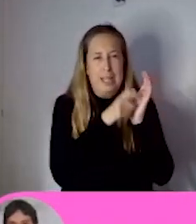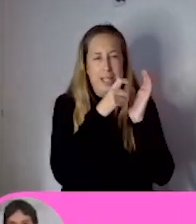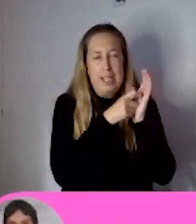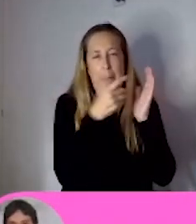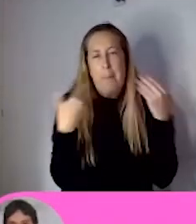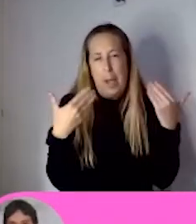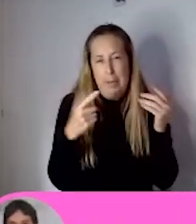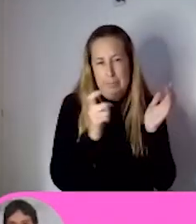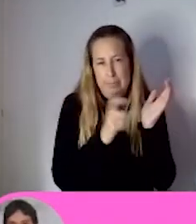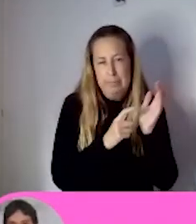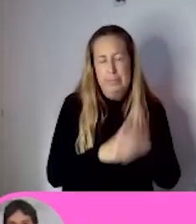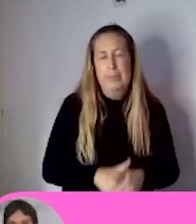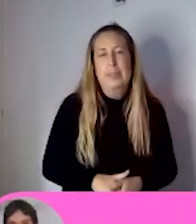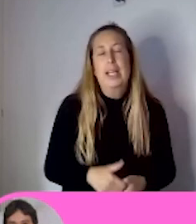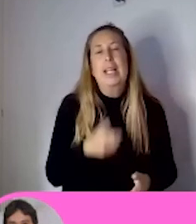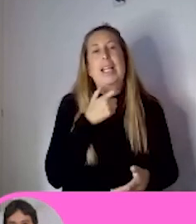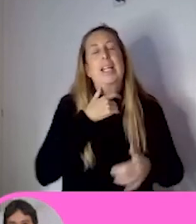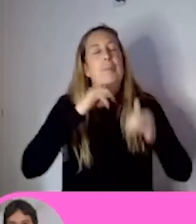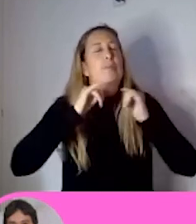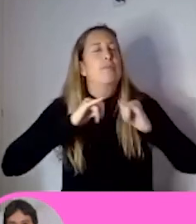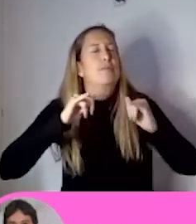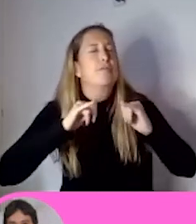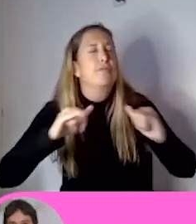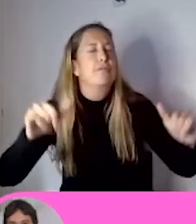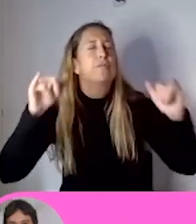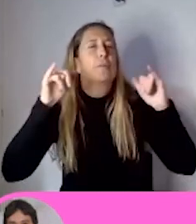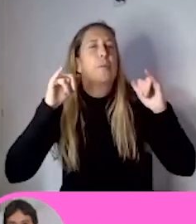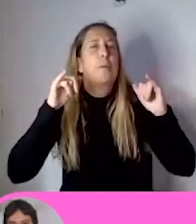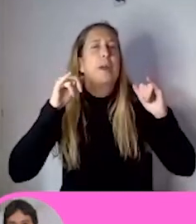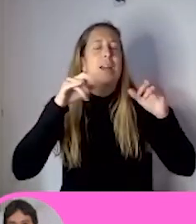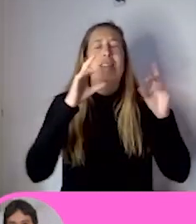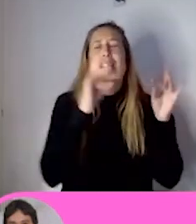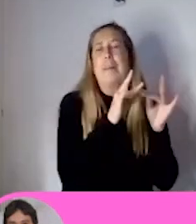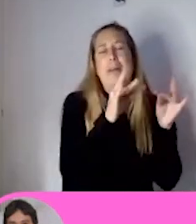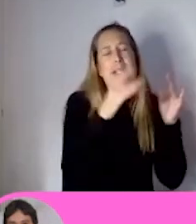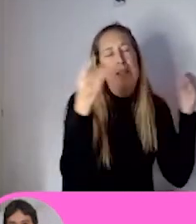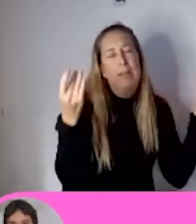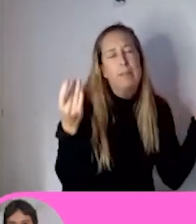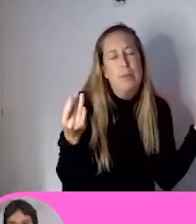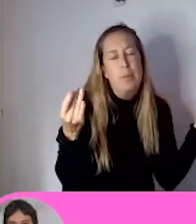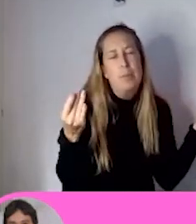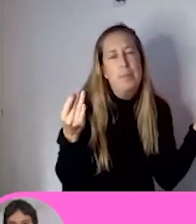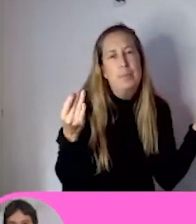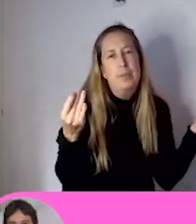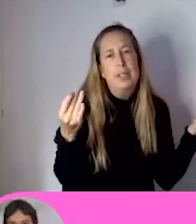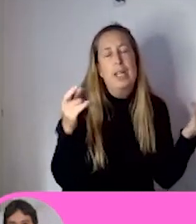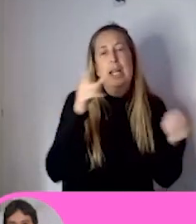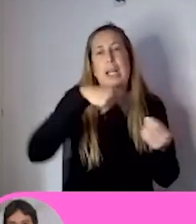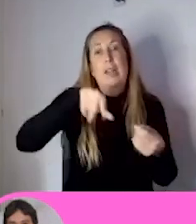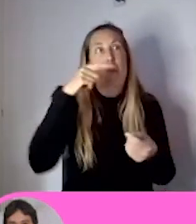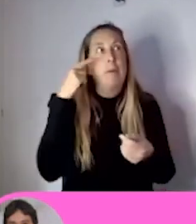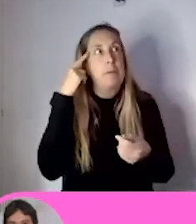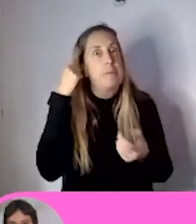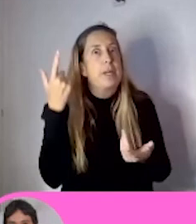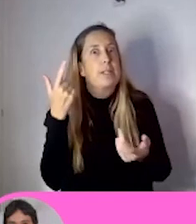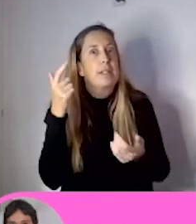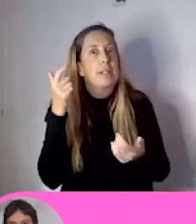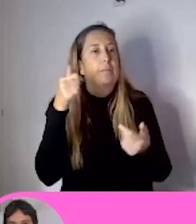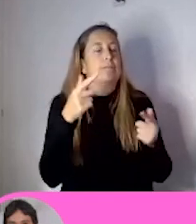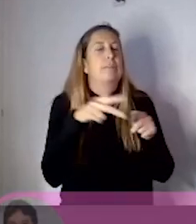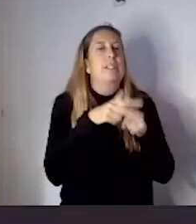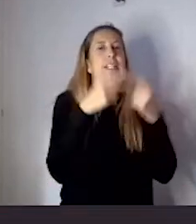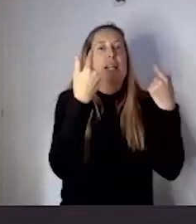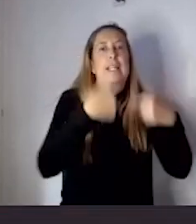promover la meditación y queremos expandir como ven la tecnología hoy y su potencial uso y